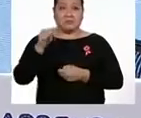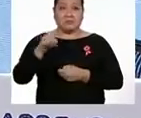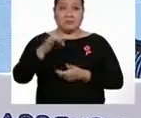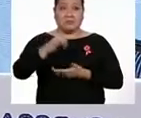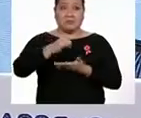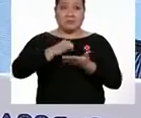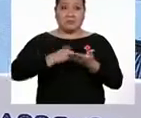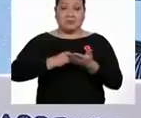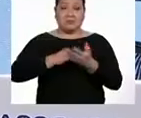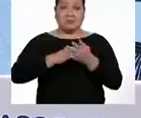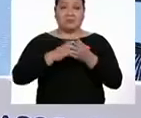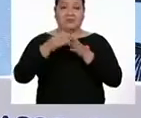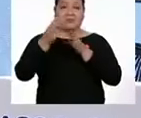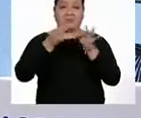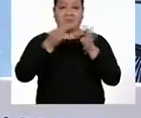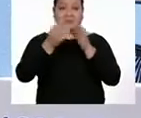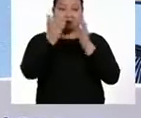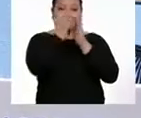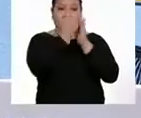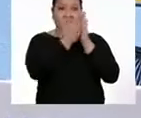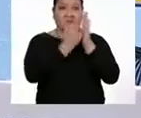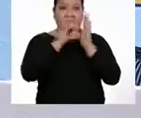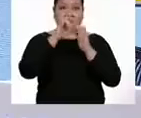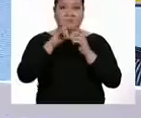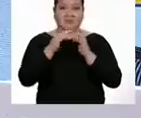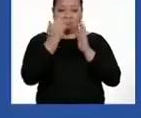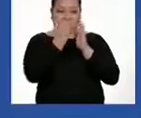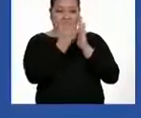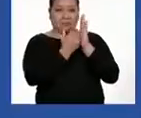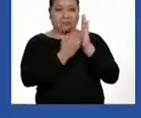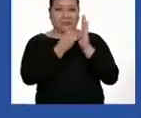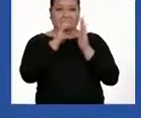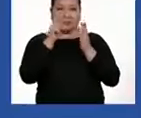Además viene con instrucciones de uso. La leeré.